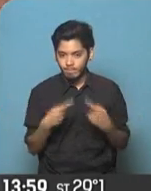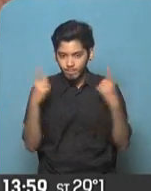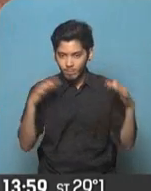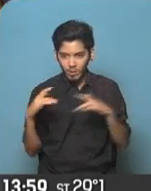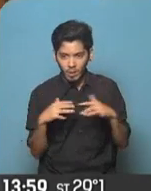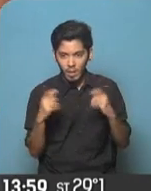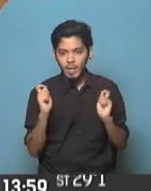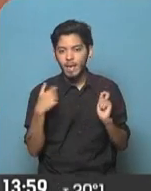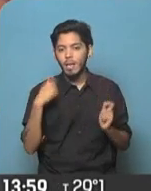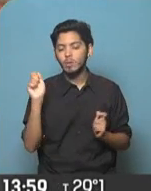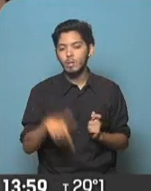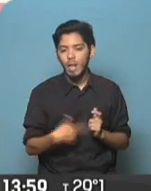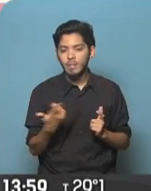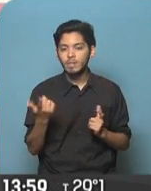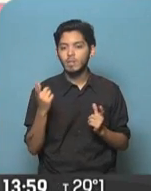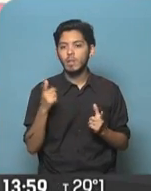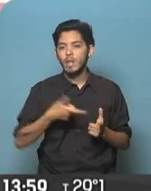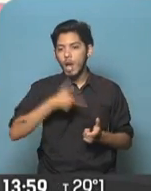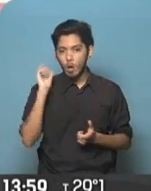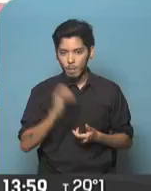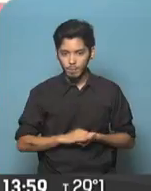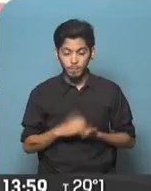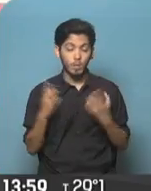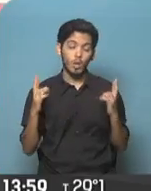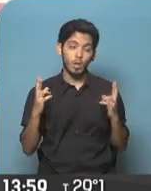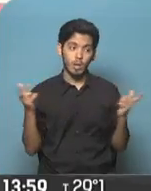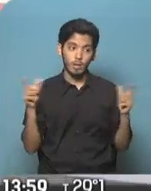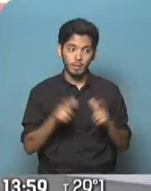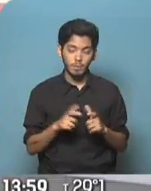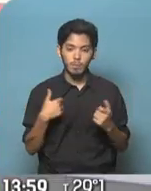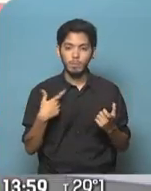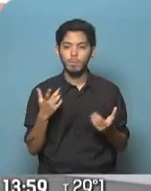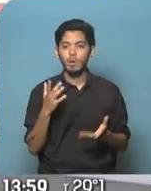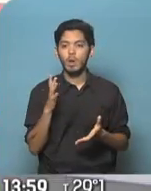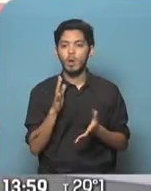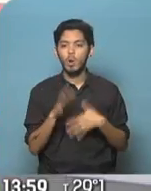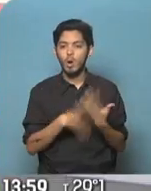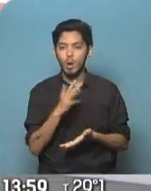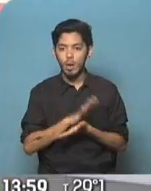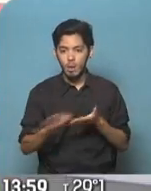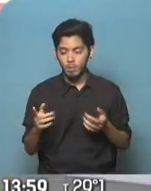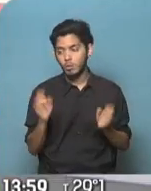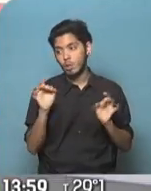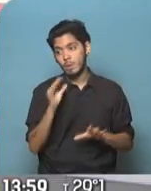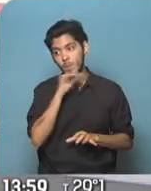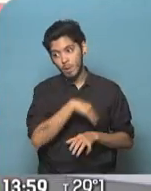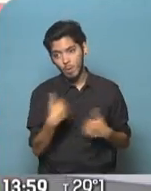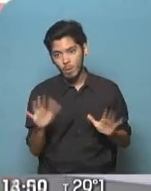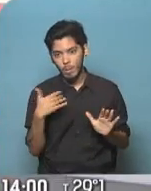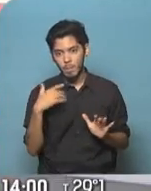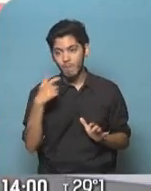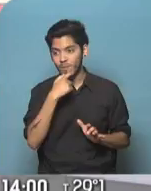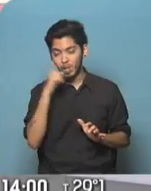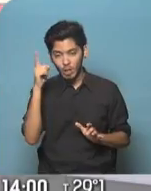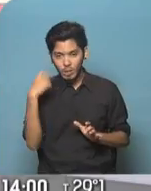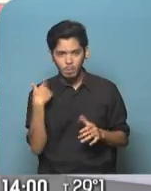de la supercopa muchísimas gracias y la buena ojalá se dé esa escena por el fair play sabes que sólo el vino puede hacer esa promoción para men 2 pero no